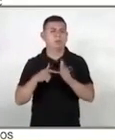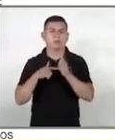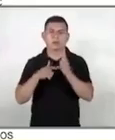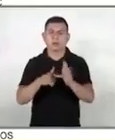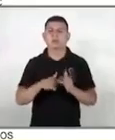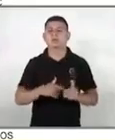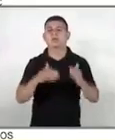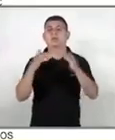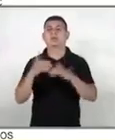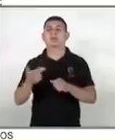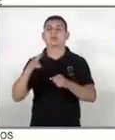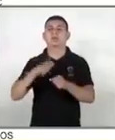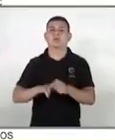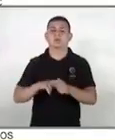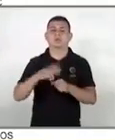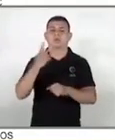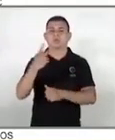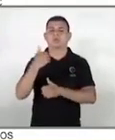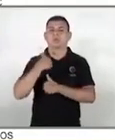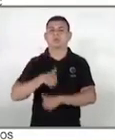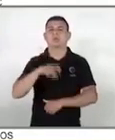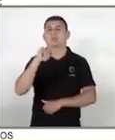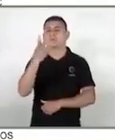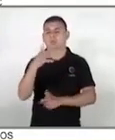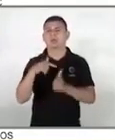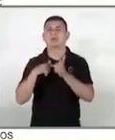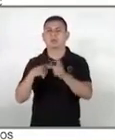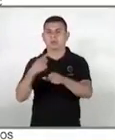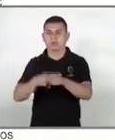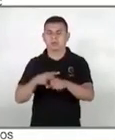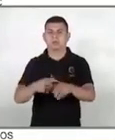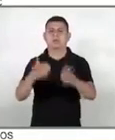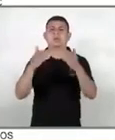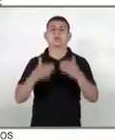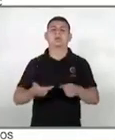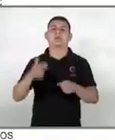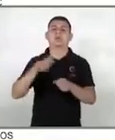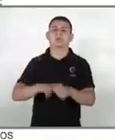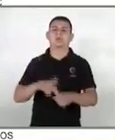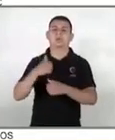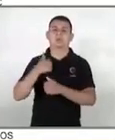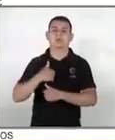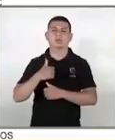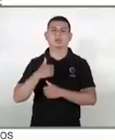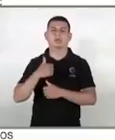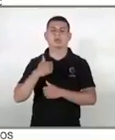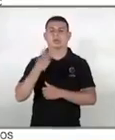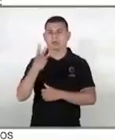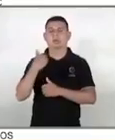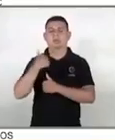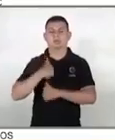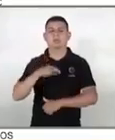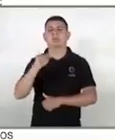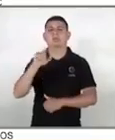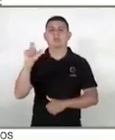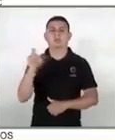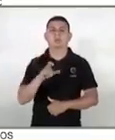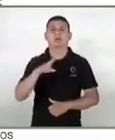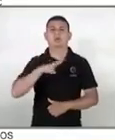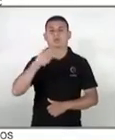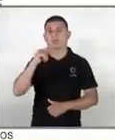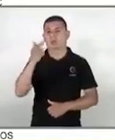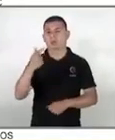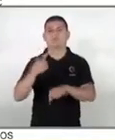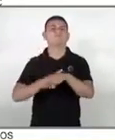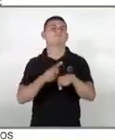la jurisdicción sanitaria número 2, 24 casos activos, en la jurisdicción sanitaria número 3, Tuxtepec, 97